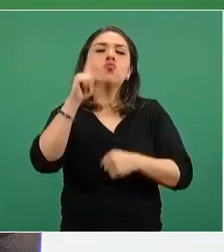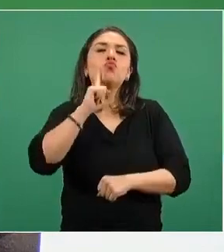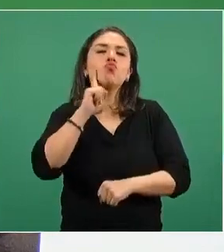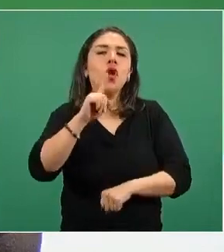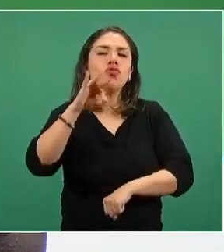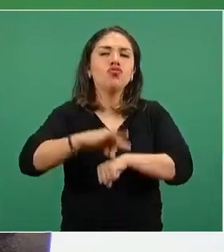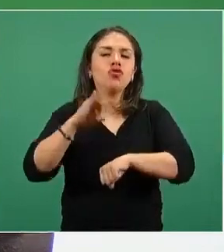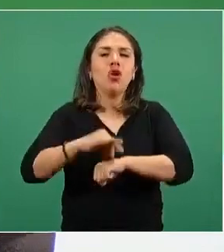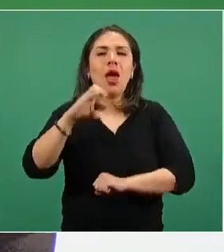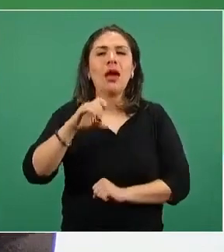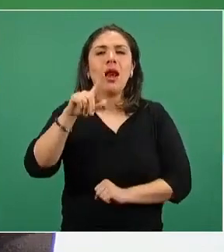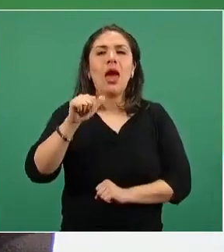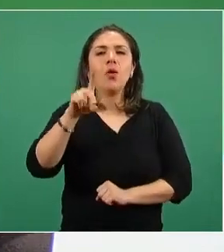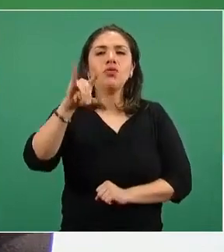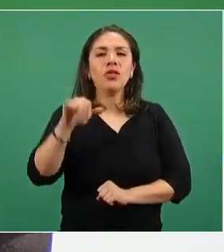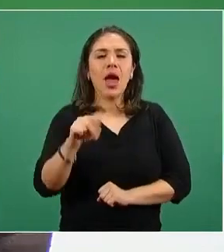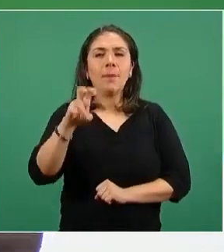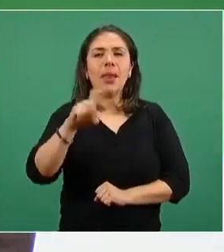Laura Velázquez,